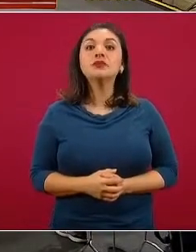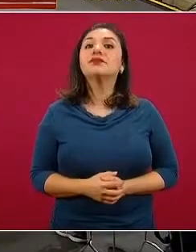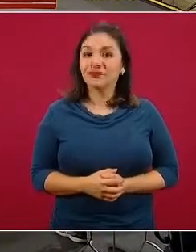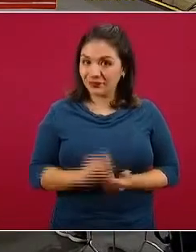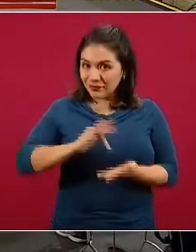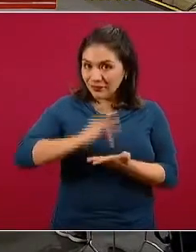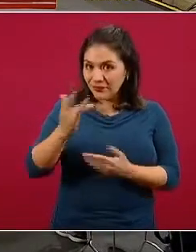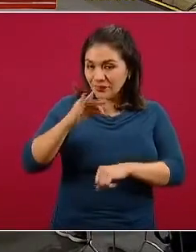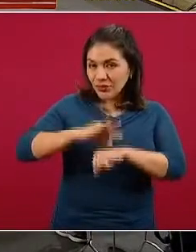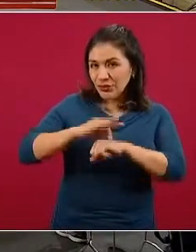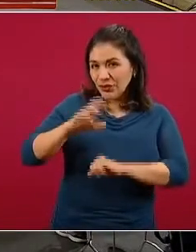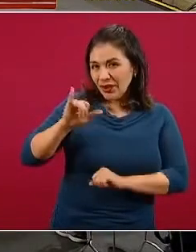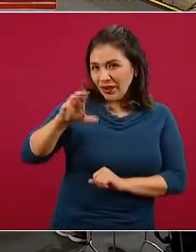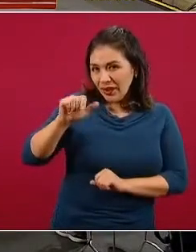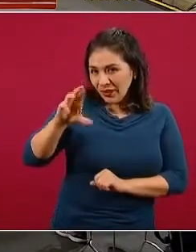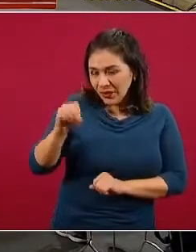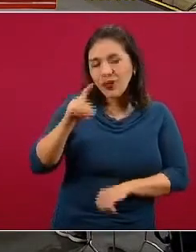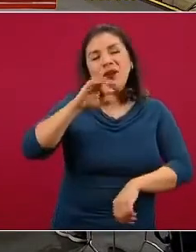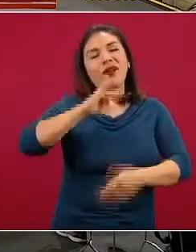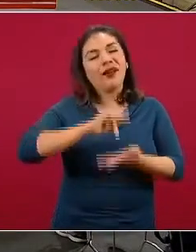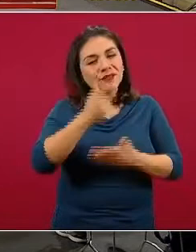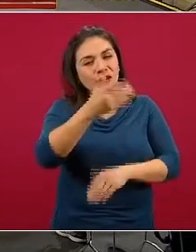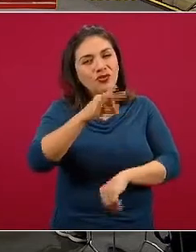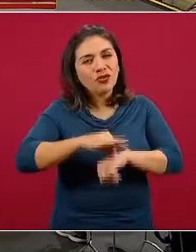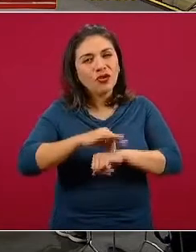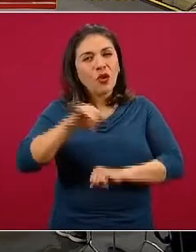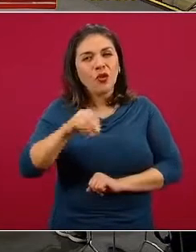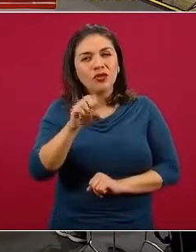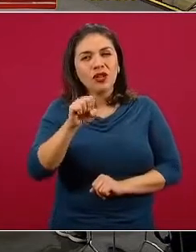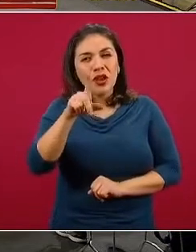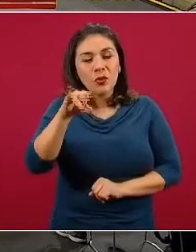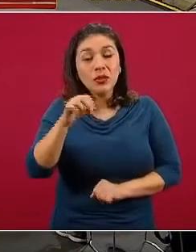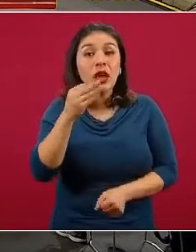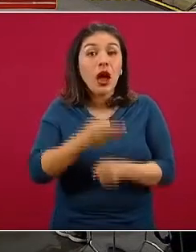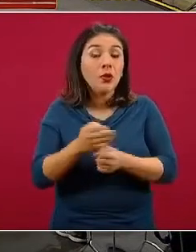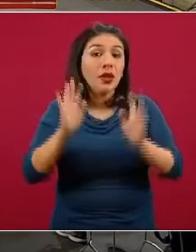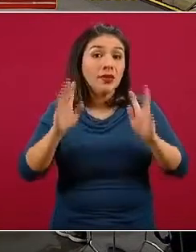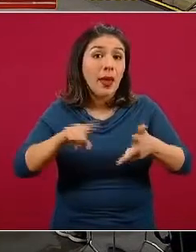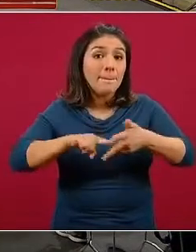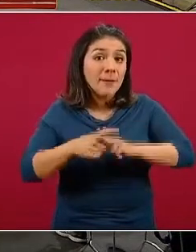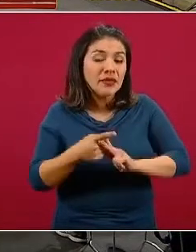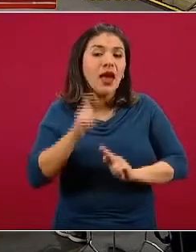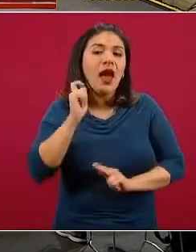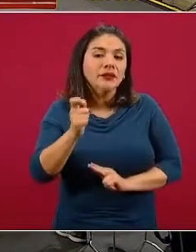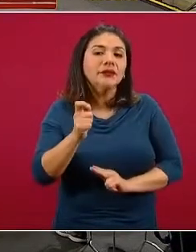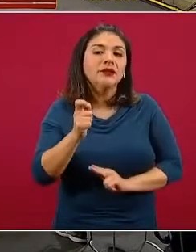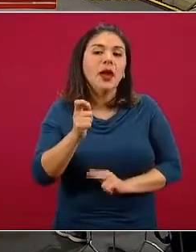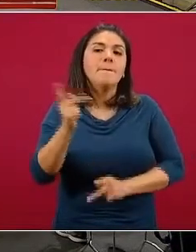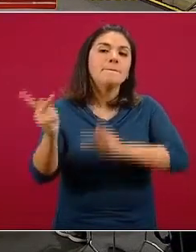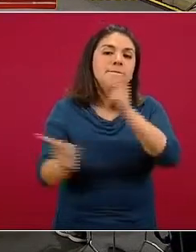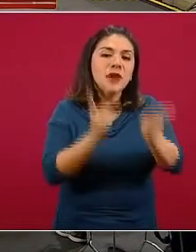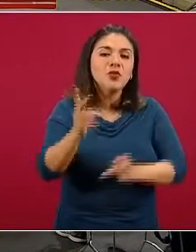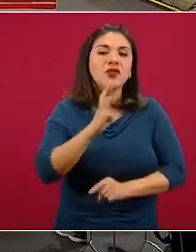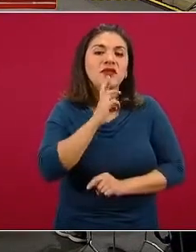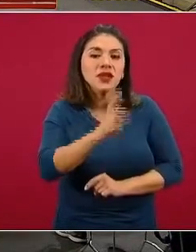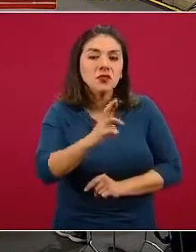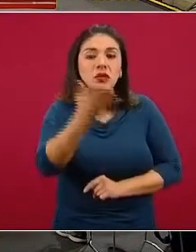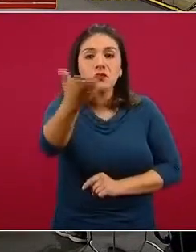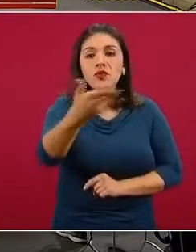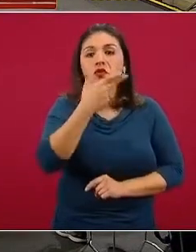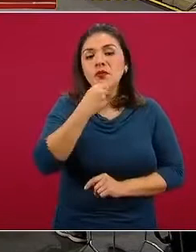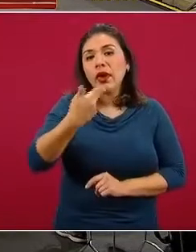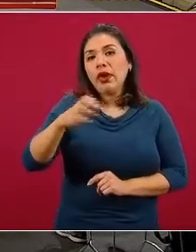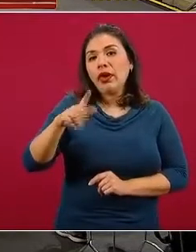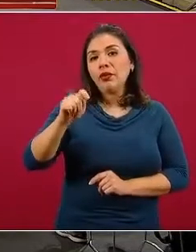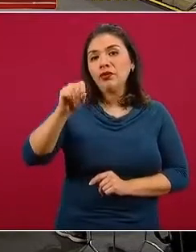Gracias, doctor Ricardo Cortés. Gracias, doctor José Luis Salomía. Pues vamos a empezar con la sesión de preguntas. Héctor